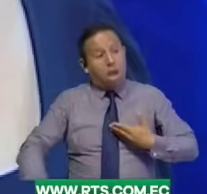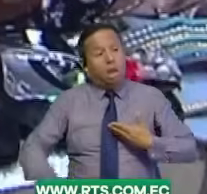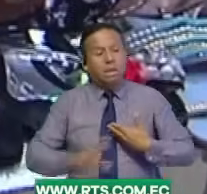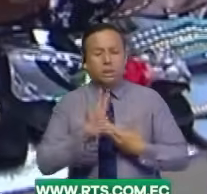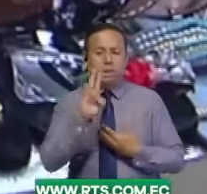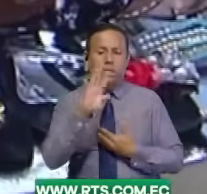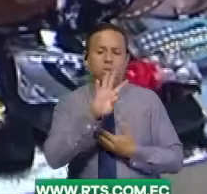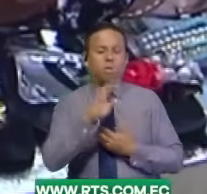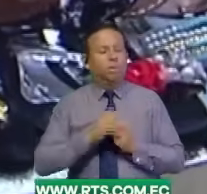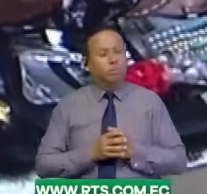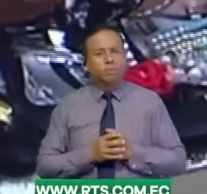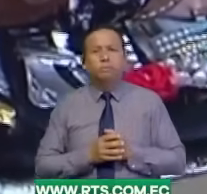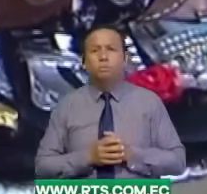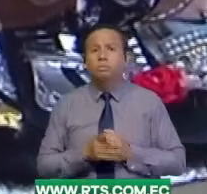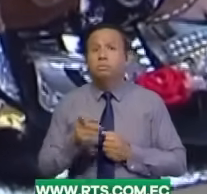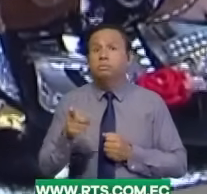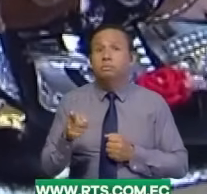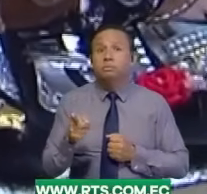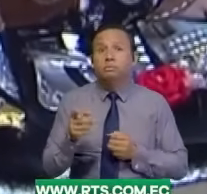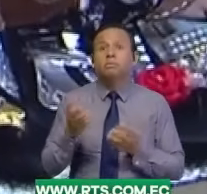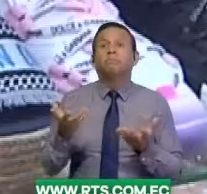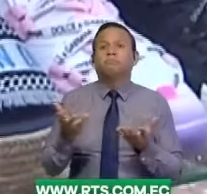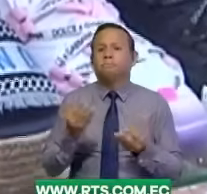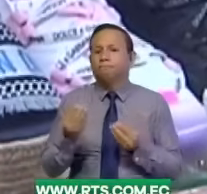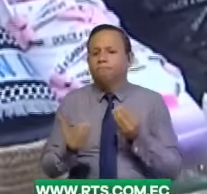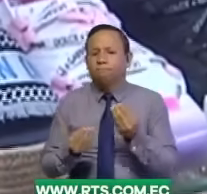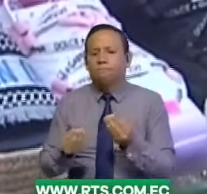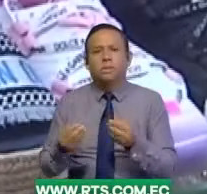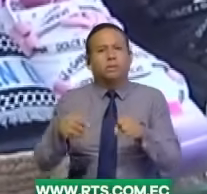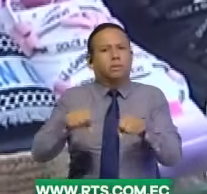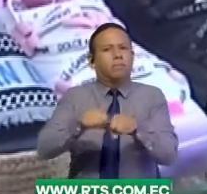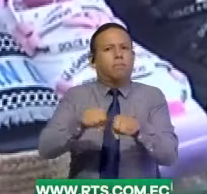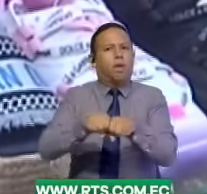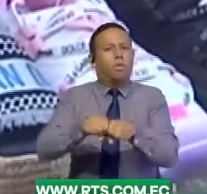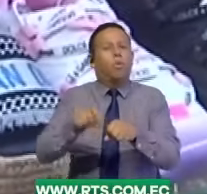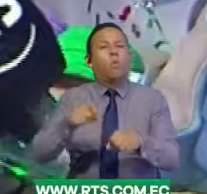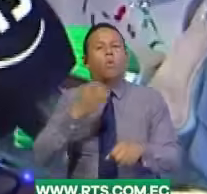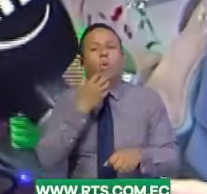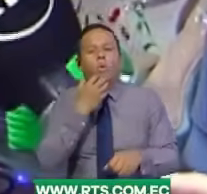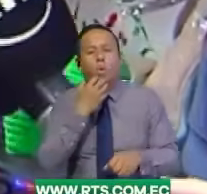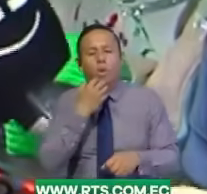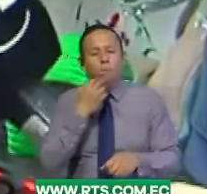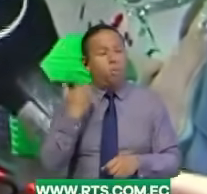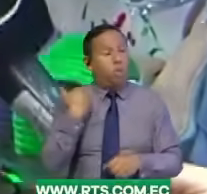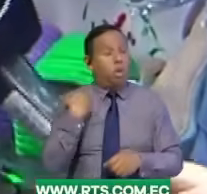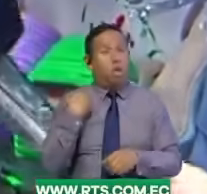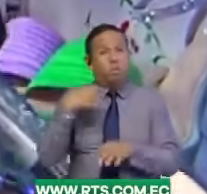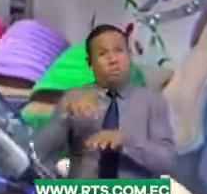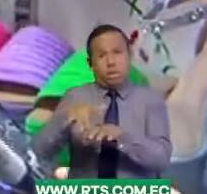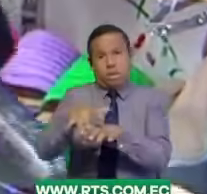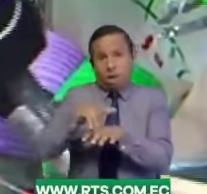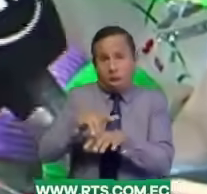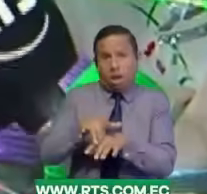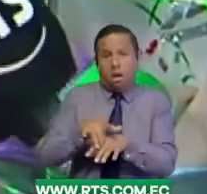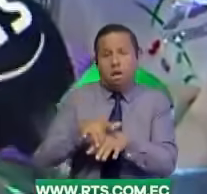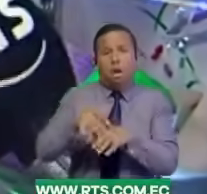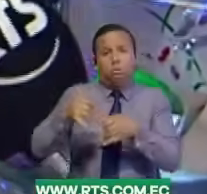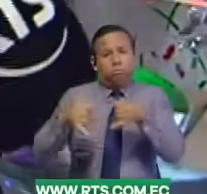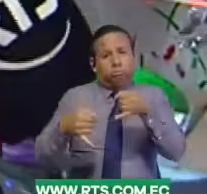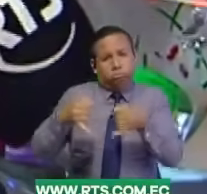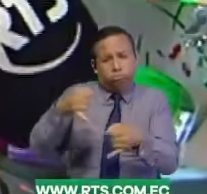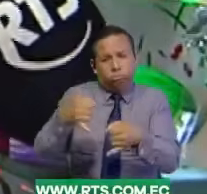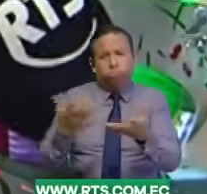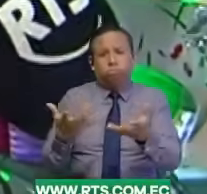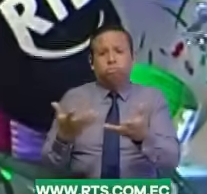$74. Por supuesto, ella no se podía quedar sin zapatos nuevos. Tengo sandalias,